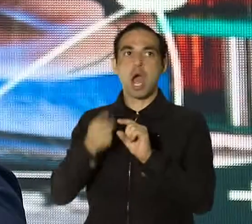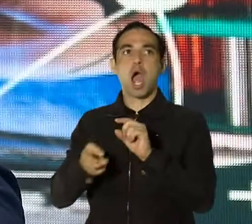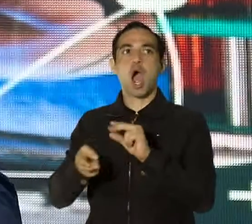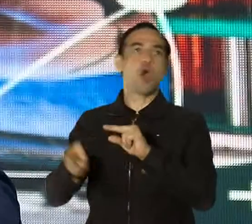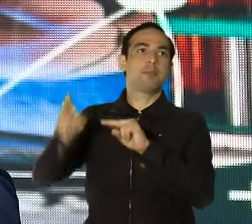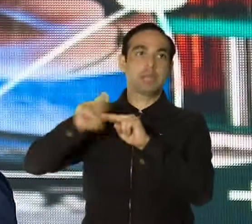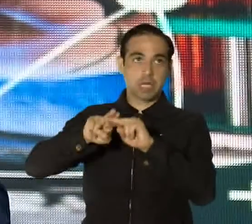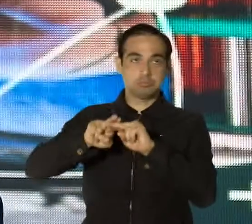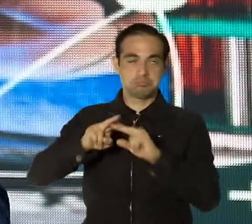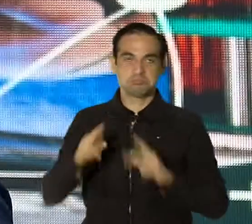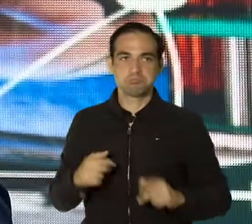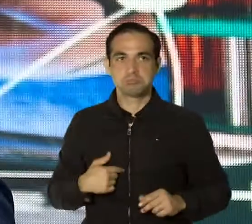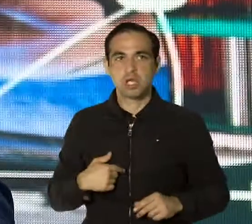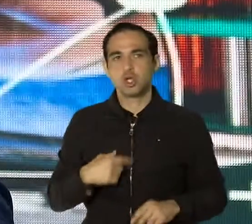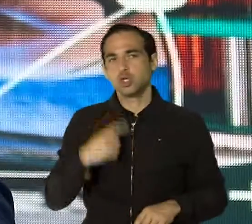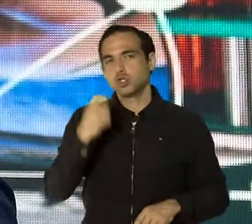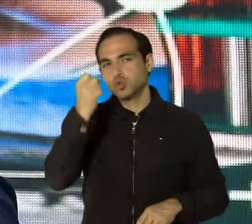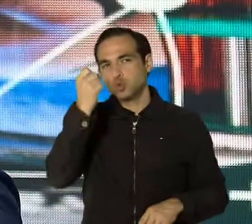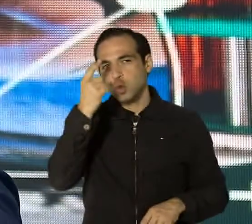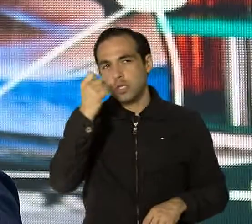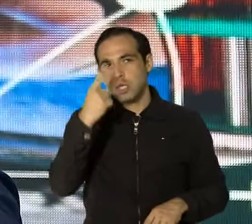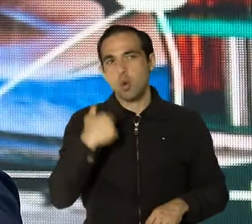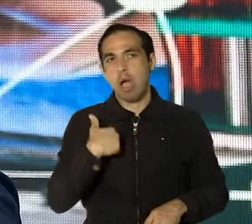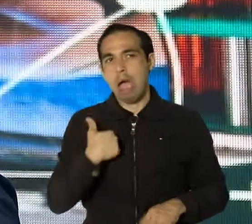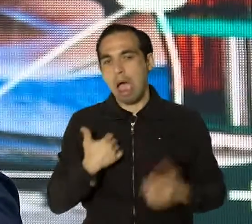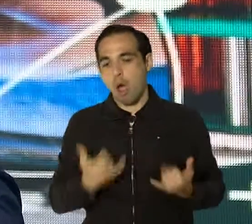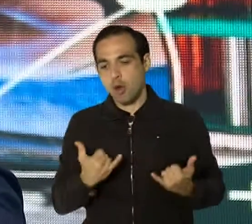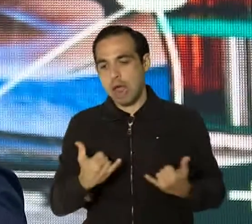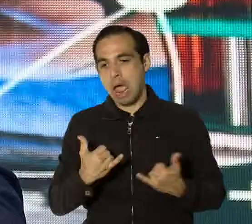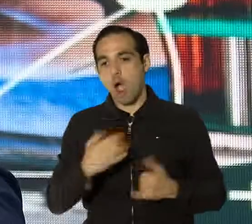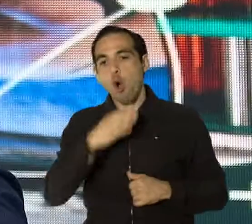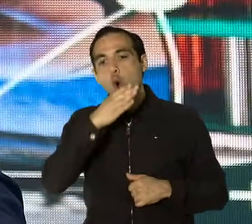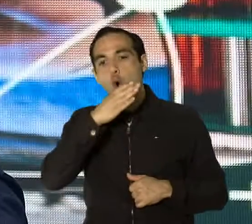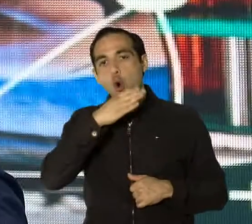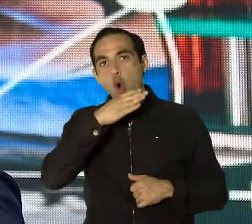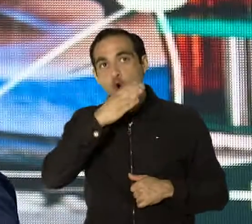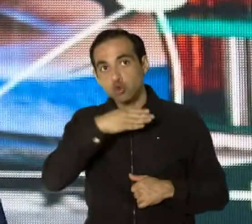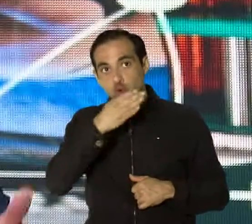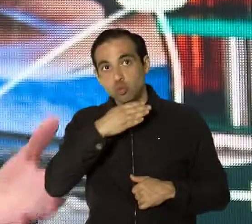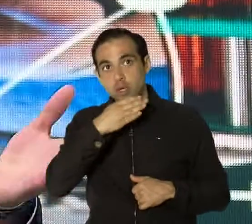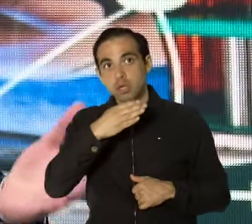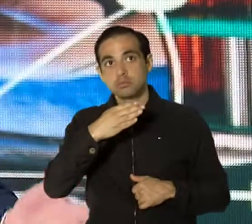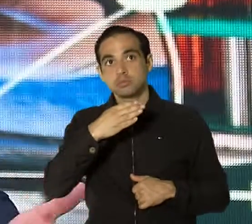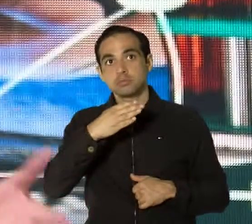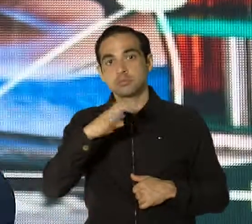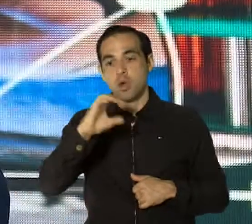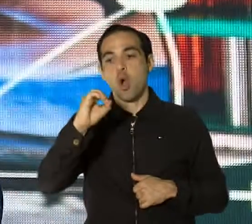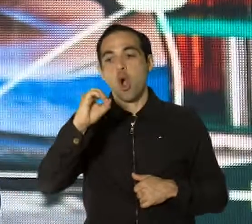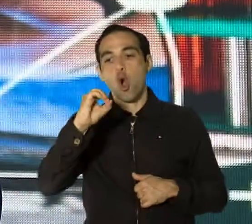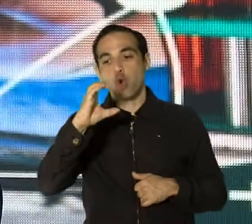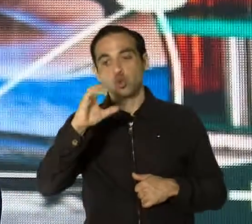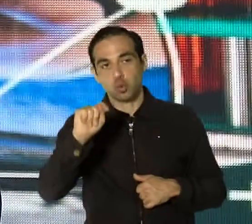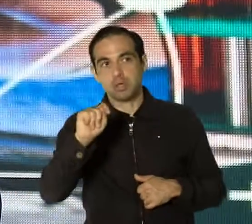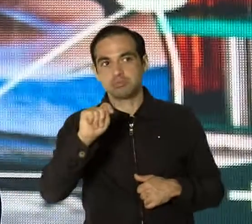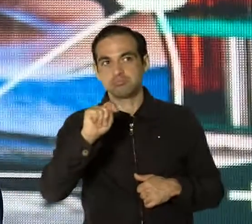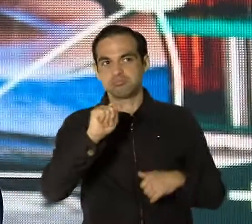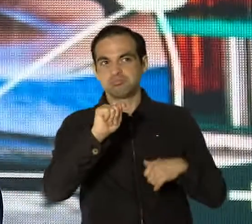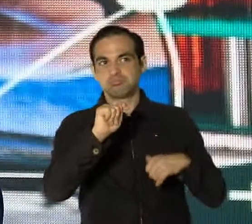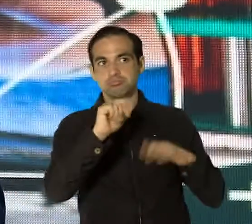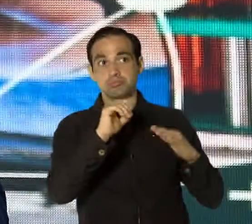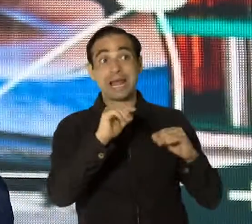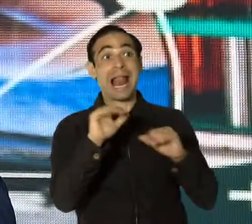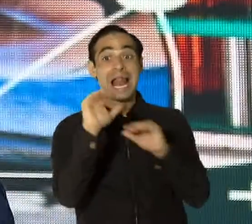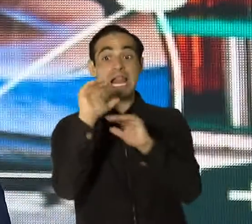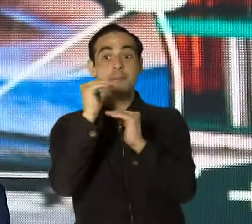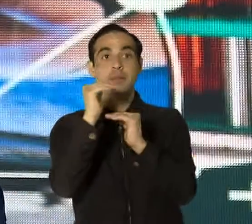Entiendo que estamos ahora ya en octubre a punto de que se nos apruebe. Esos límites han